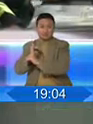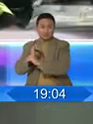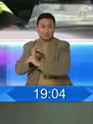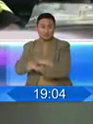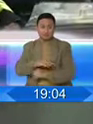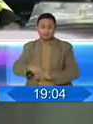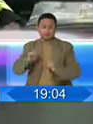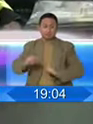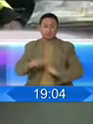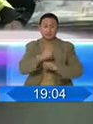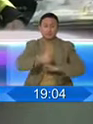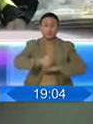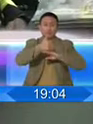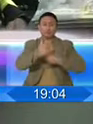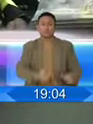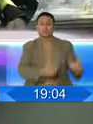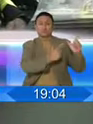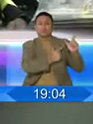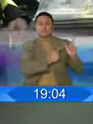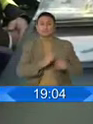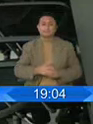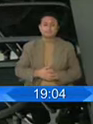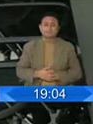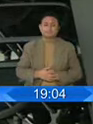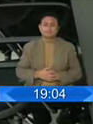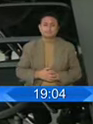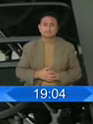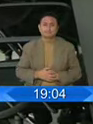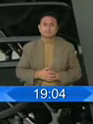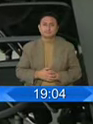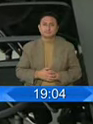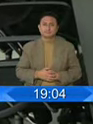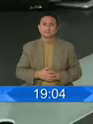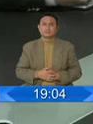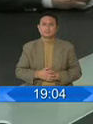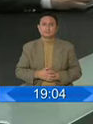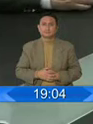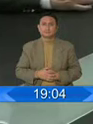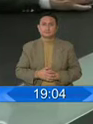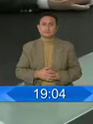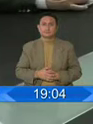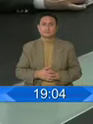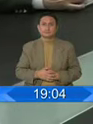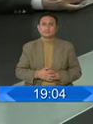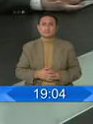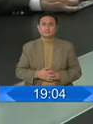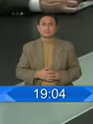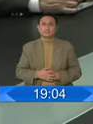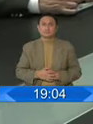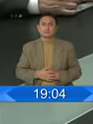Ecuatoriana y el alto mando de las Fuerzas Armadas. Con realización de Rafael Hermida, informó Carolina Cuenca.